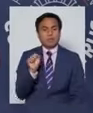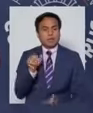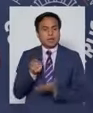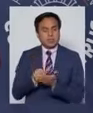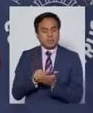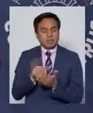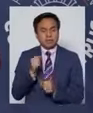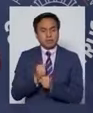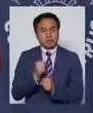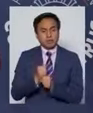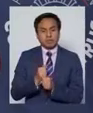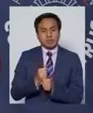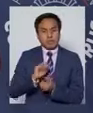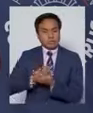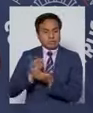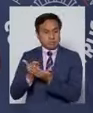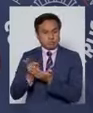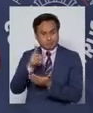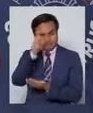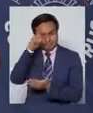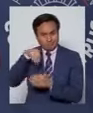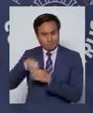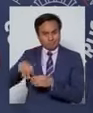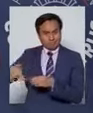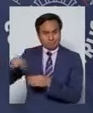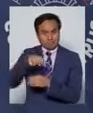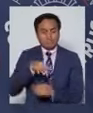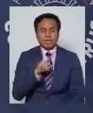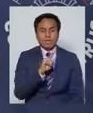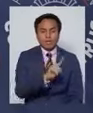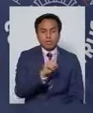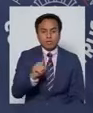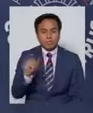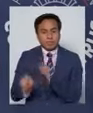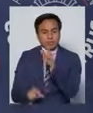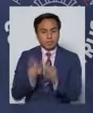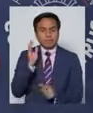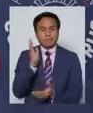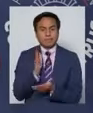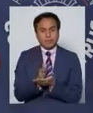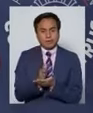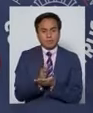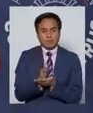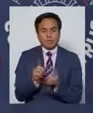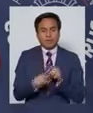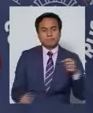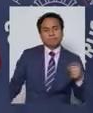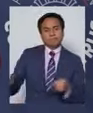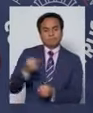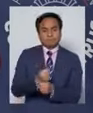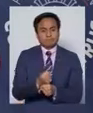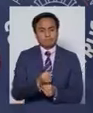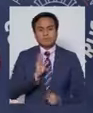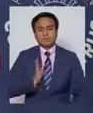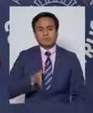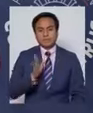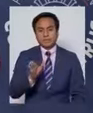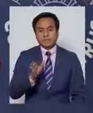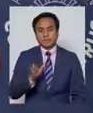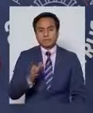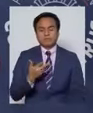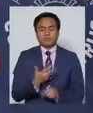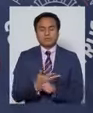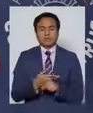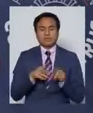360.000 trabajadores de la salud. Y cada una de estas personas debe ser reemplazada para poder seguir